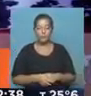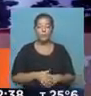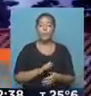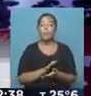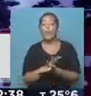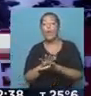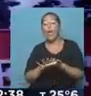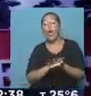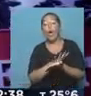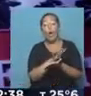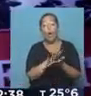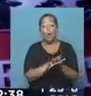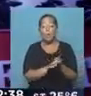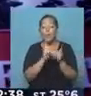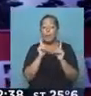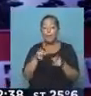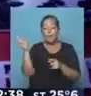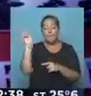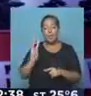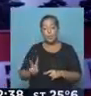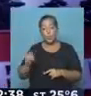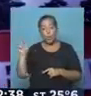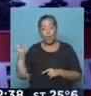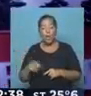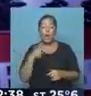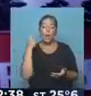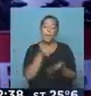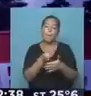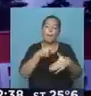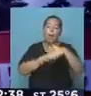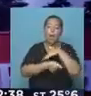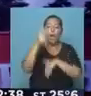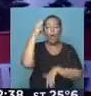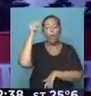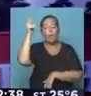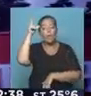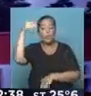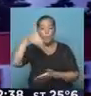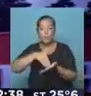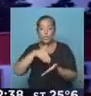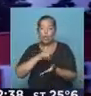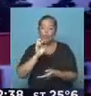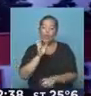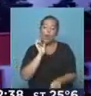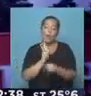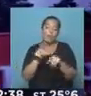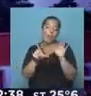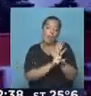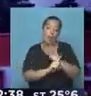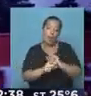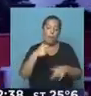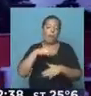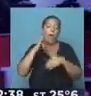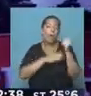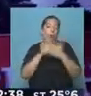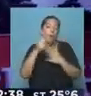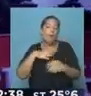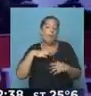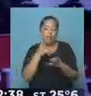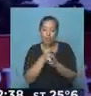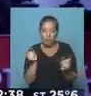odebrecht también llegó a Venezuela donde entregó 98 millones de dólares ilegales para obras aún inconclusas a la